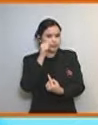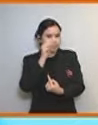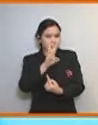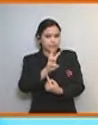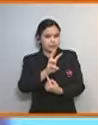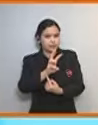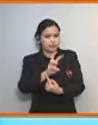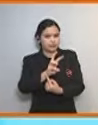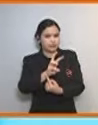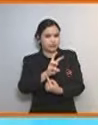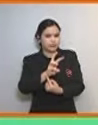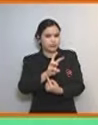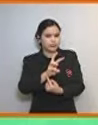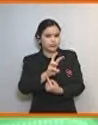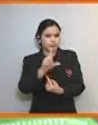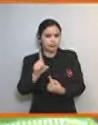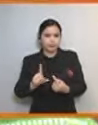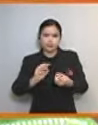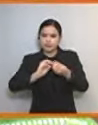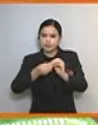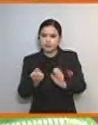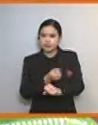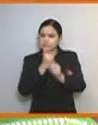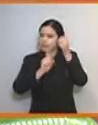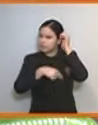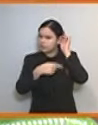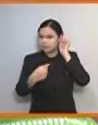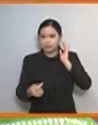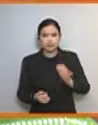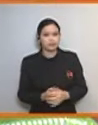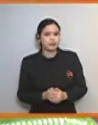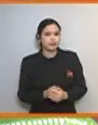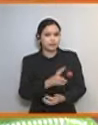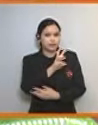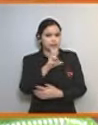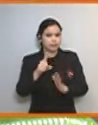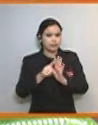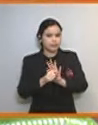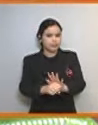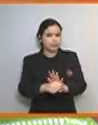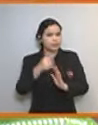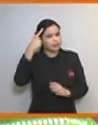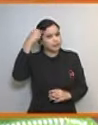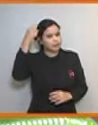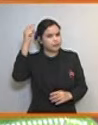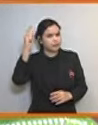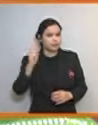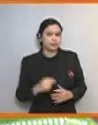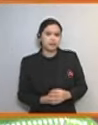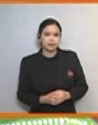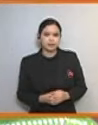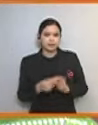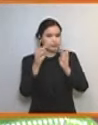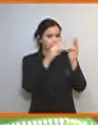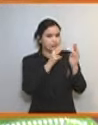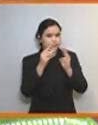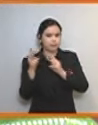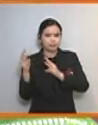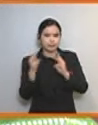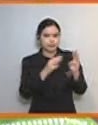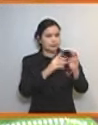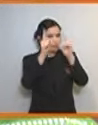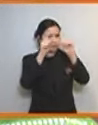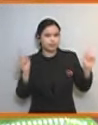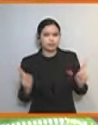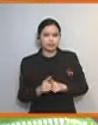atentos. Y este es el 1. El número ganador en la diaria es el 61 con su símbolo de sueños, guerra. En el cuadro